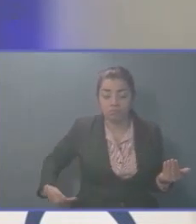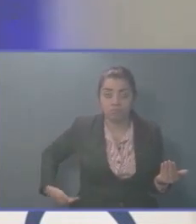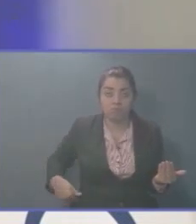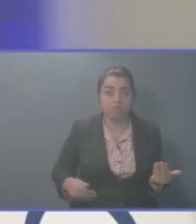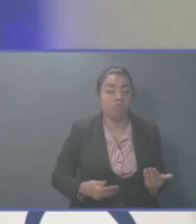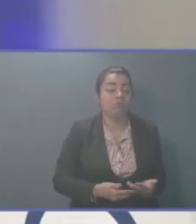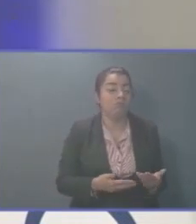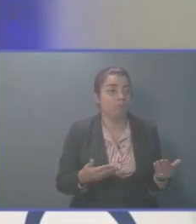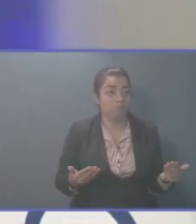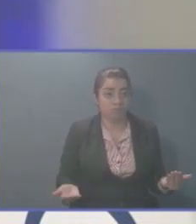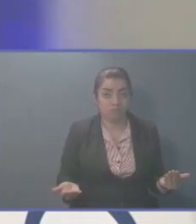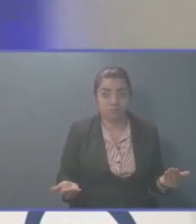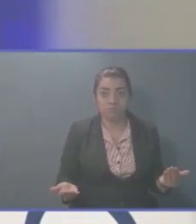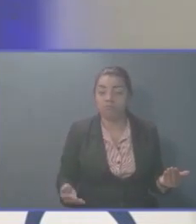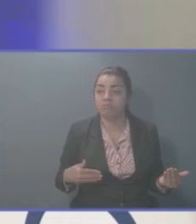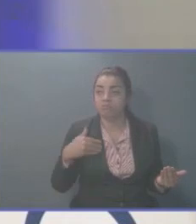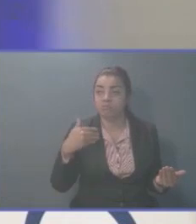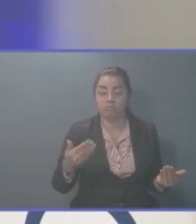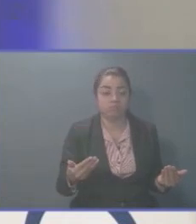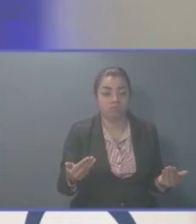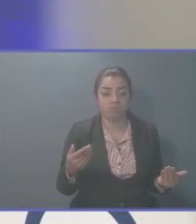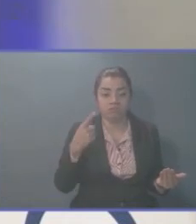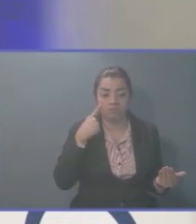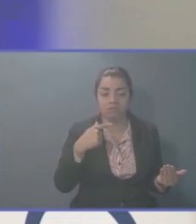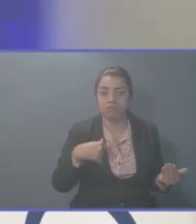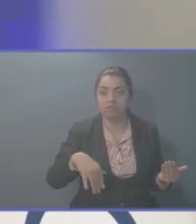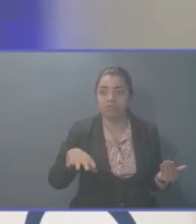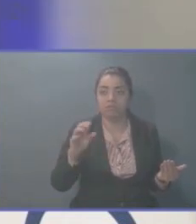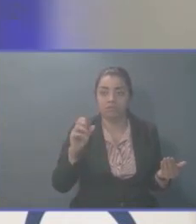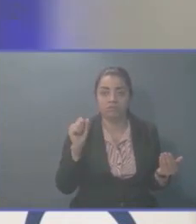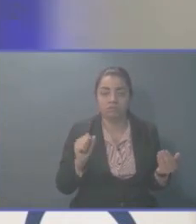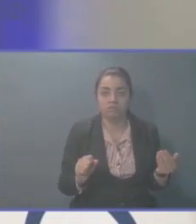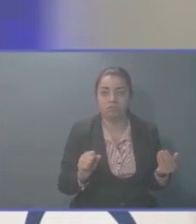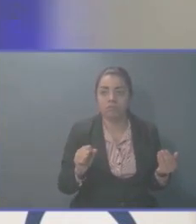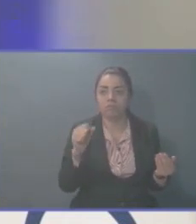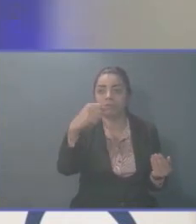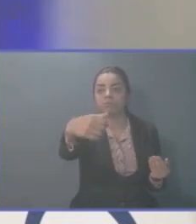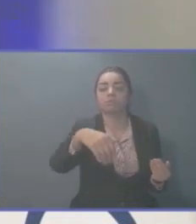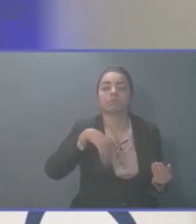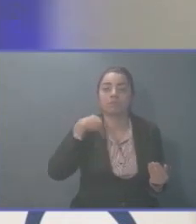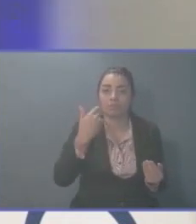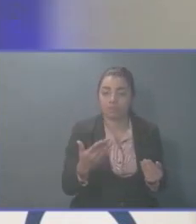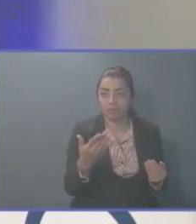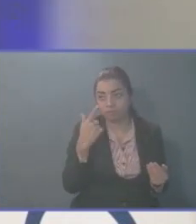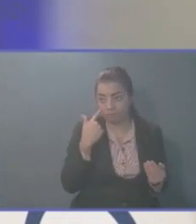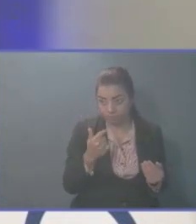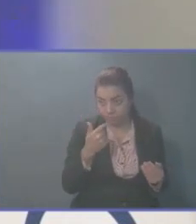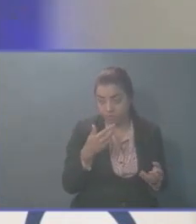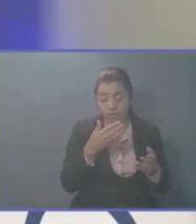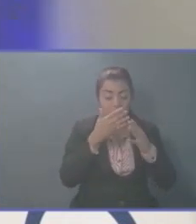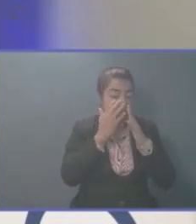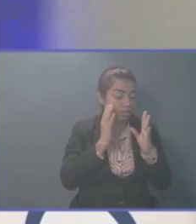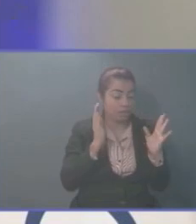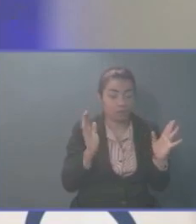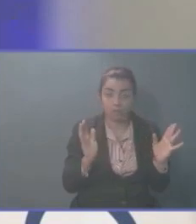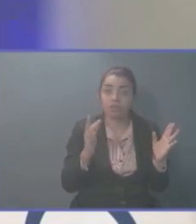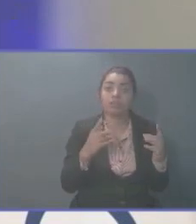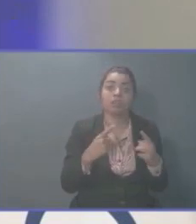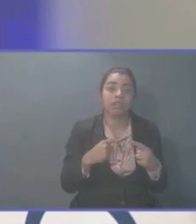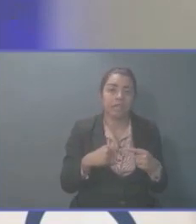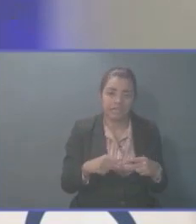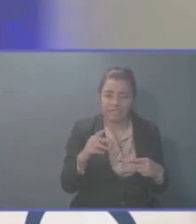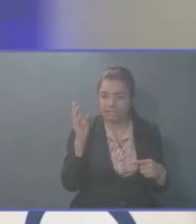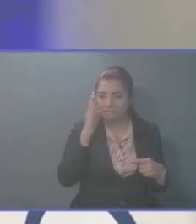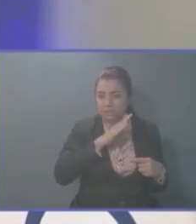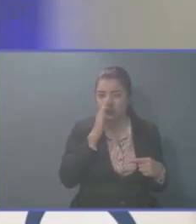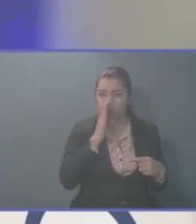otro tema muy sensible que la población incluso sigue experimentando porque el agua todavía sigue llegando de